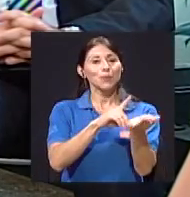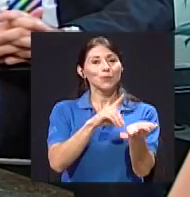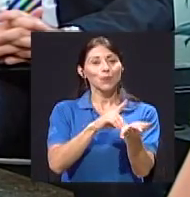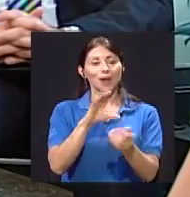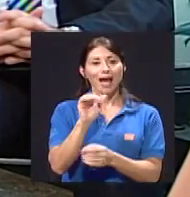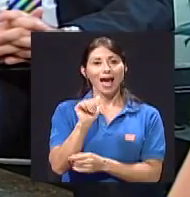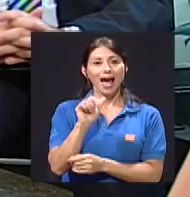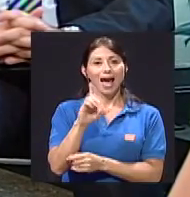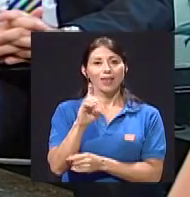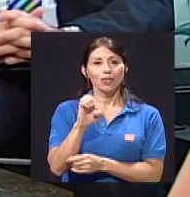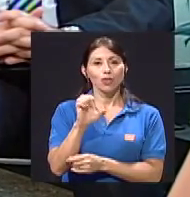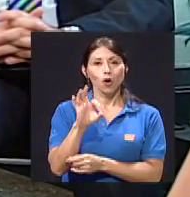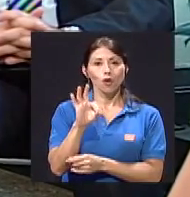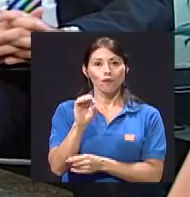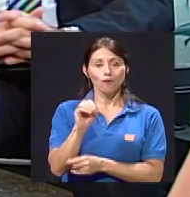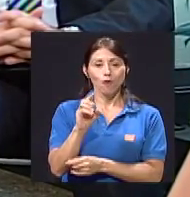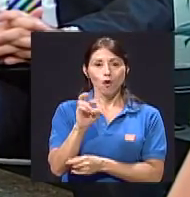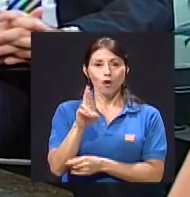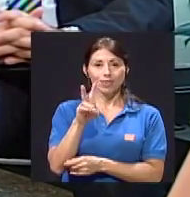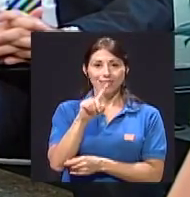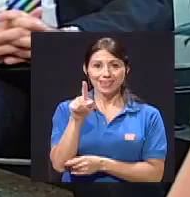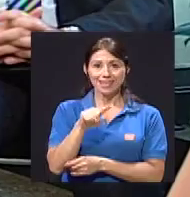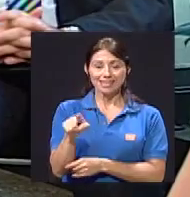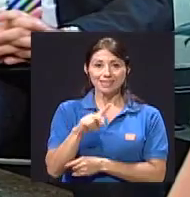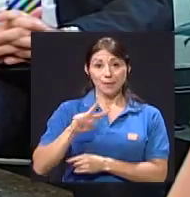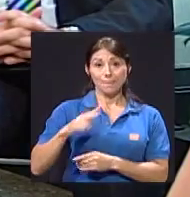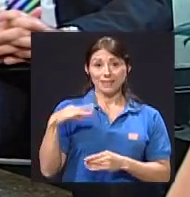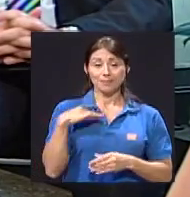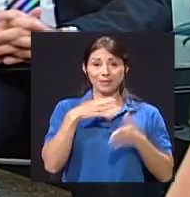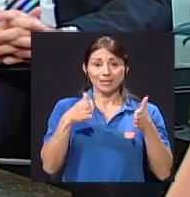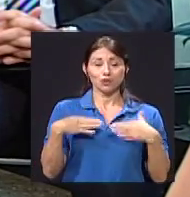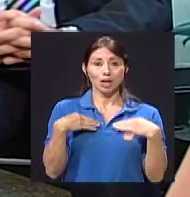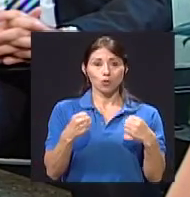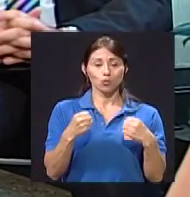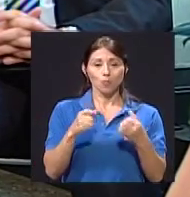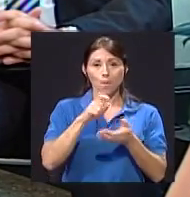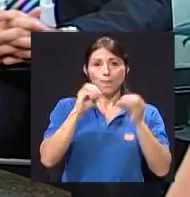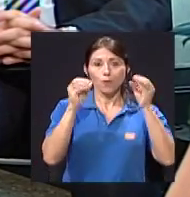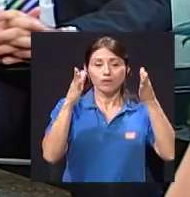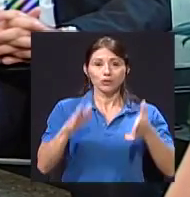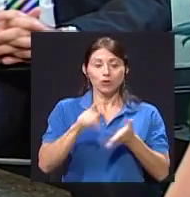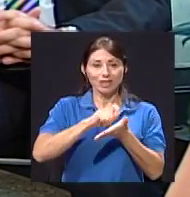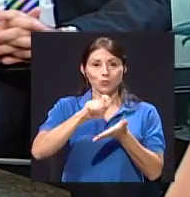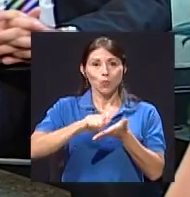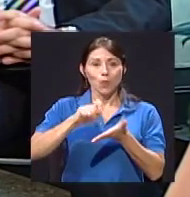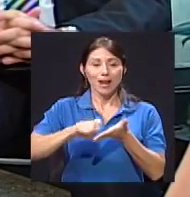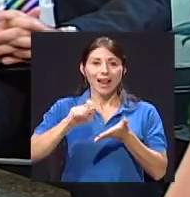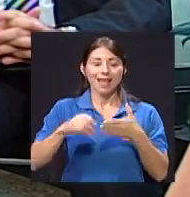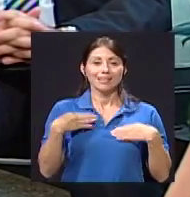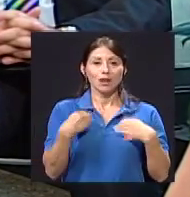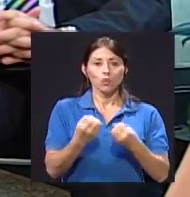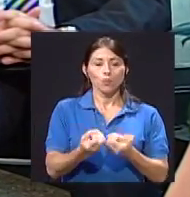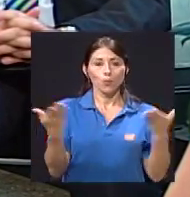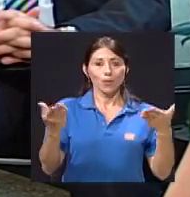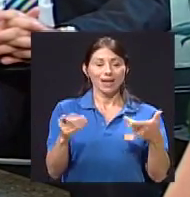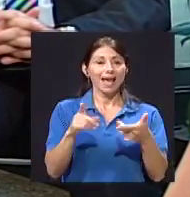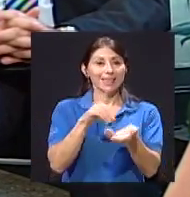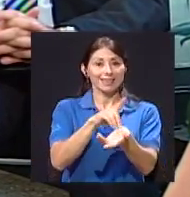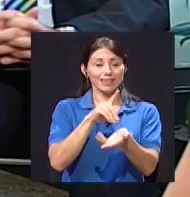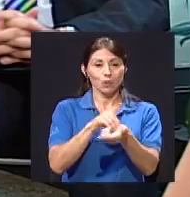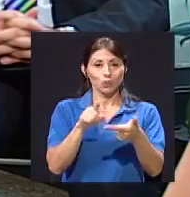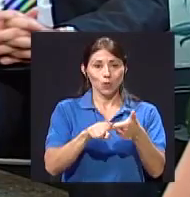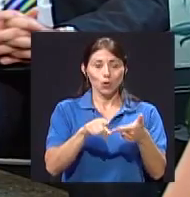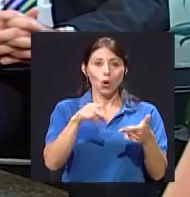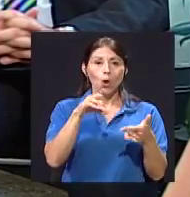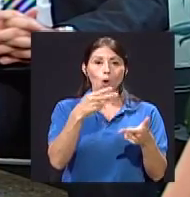doctor Adolfo Ortiz, él es viceministro de salud y profesor de la Escuela de Salud Pública. También nos acompaña el doctor Horacio